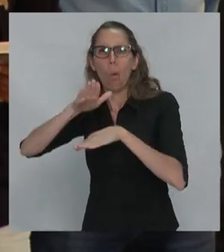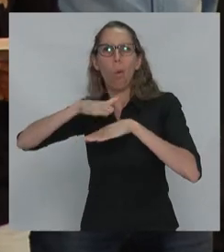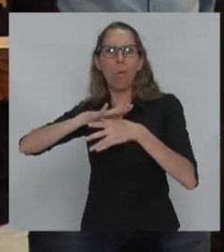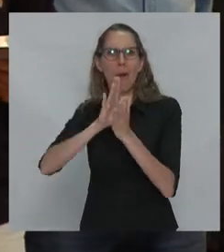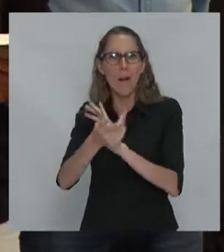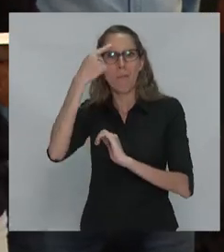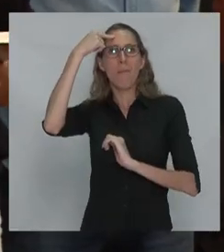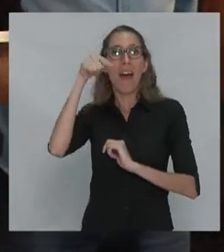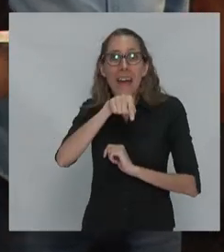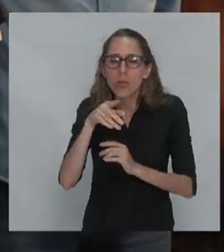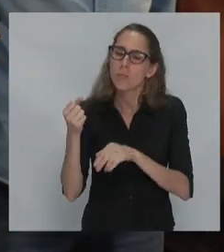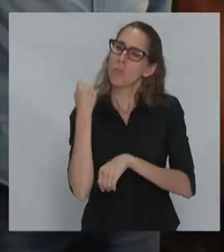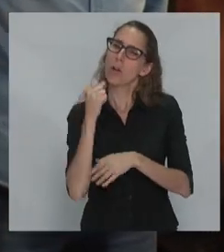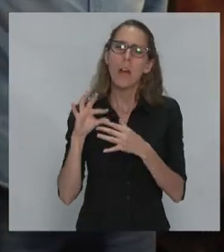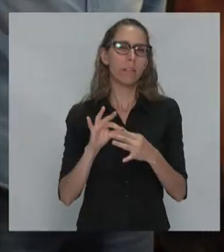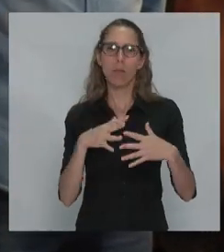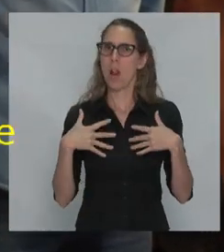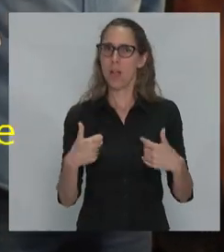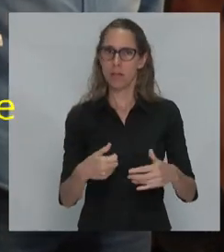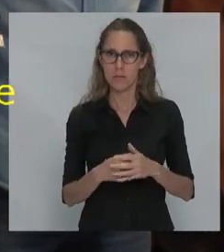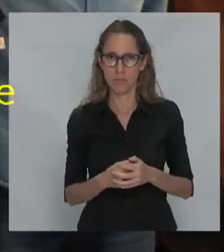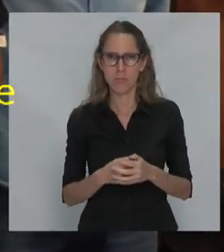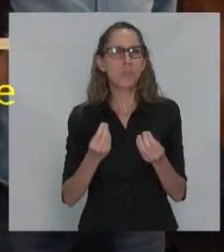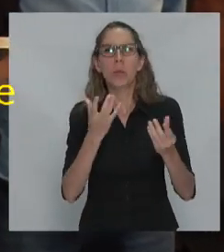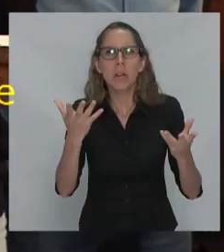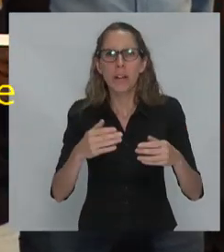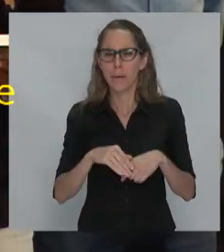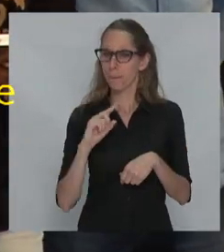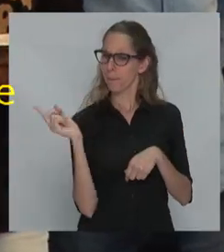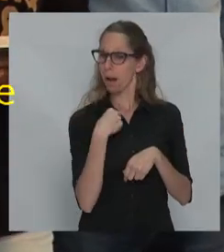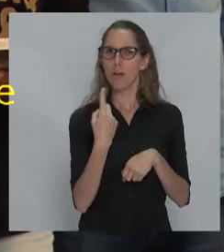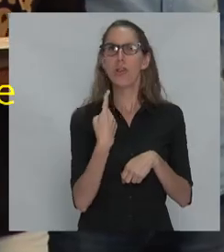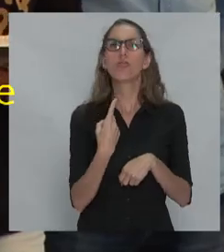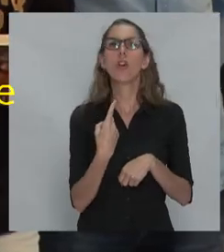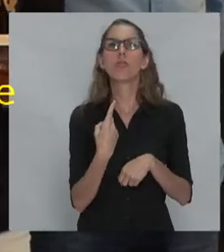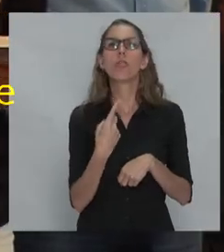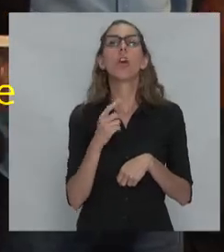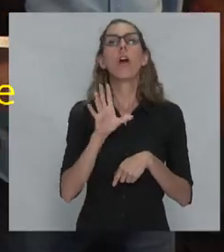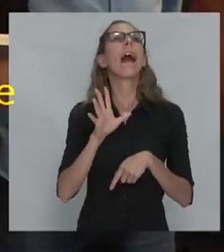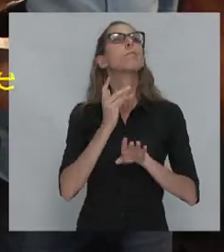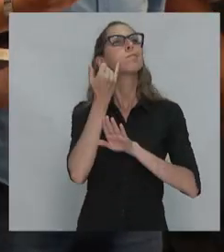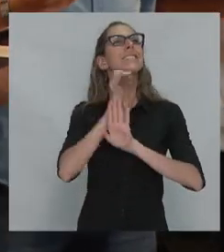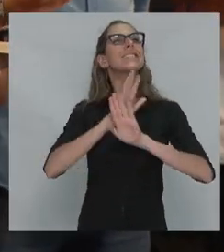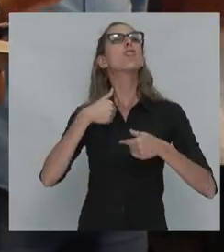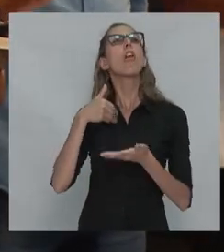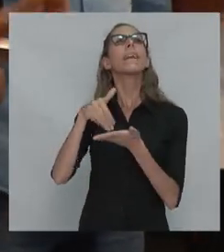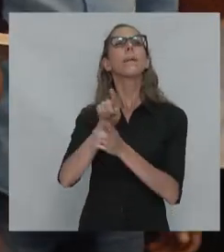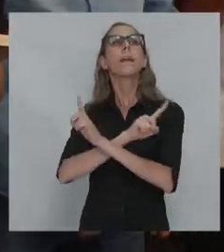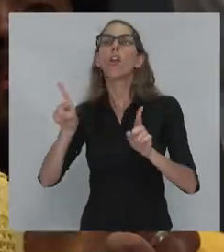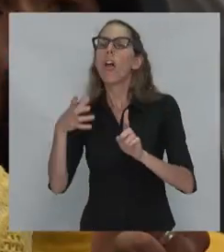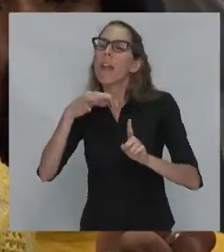salud, porque a nosotros no basta no sermos racistas, tenemos que ser antirracistas.